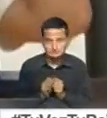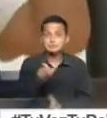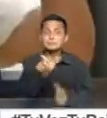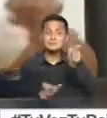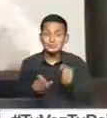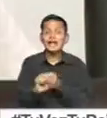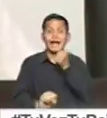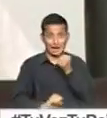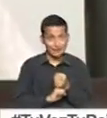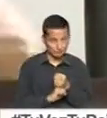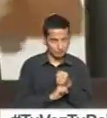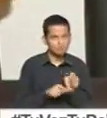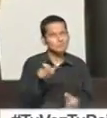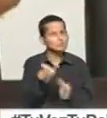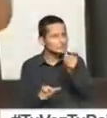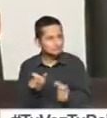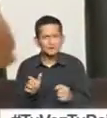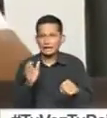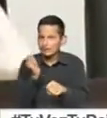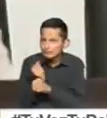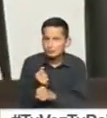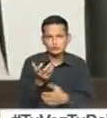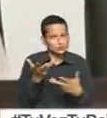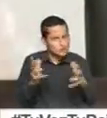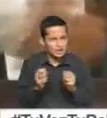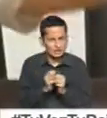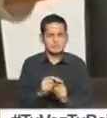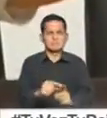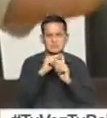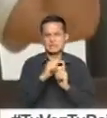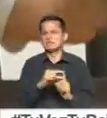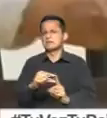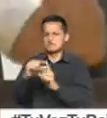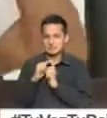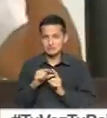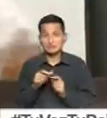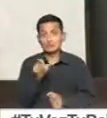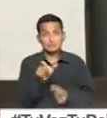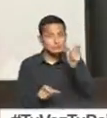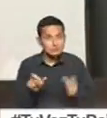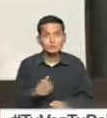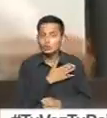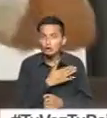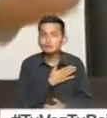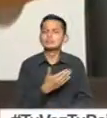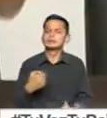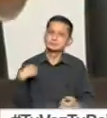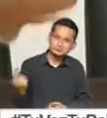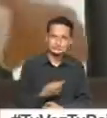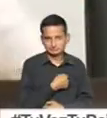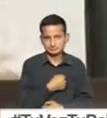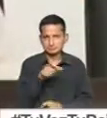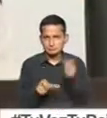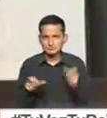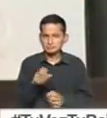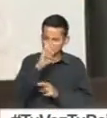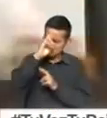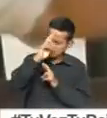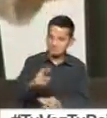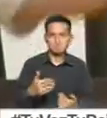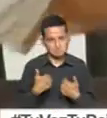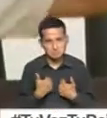los que nos apoyaron, a los que nos insultaron, a los que creyeron en nosotros y a los que nos